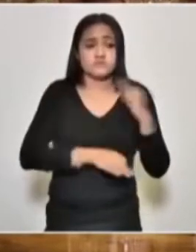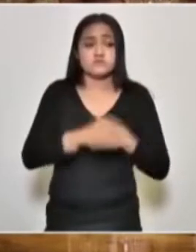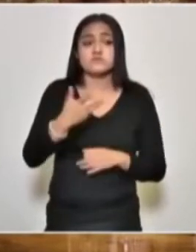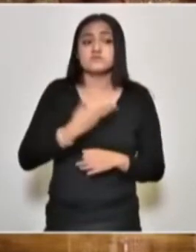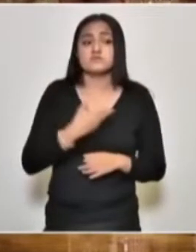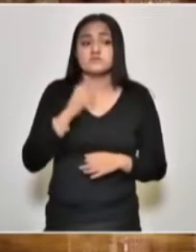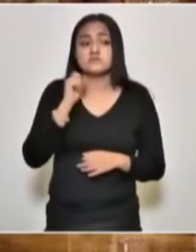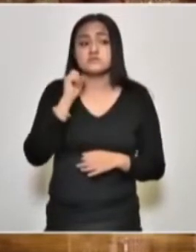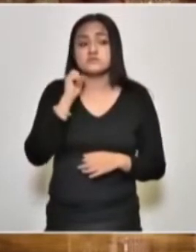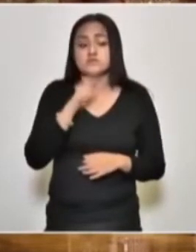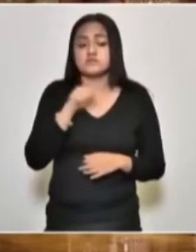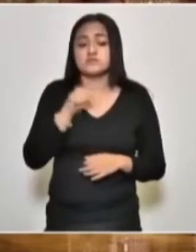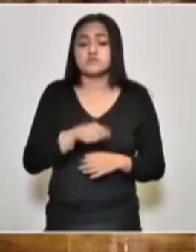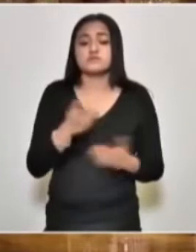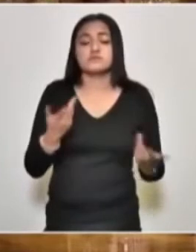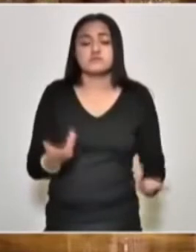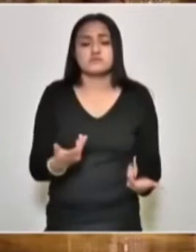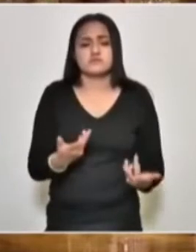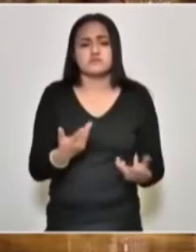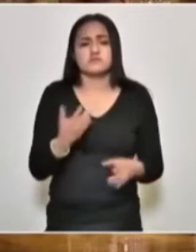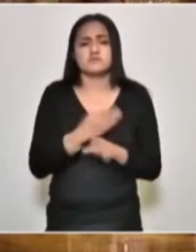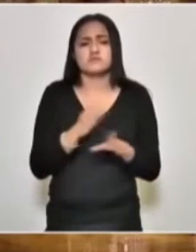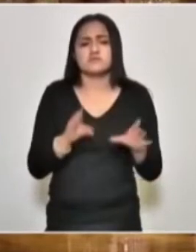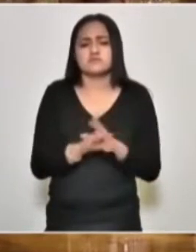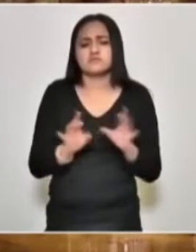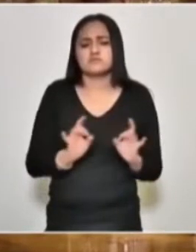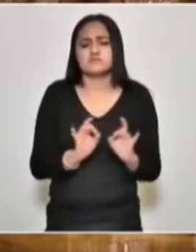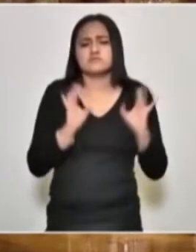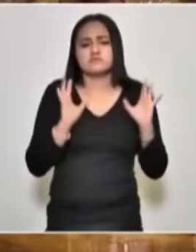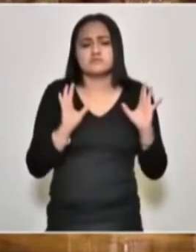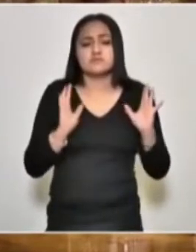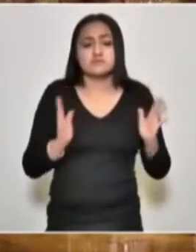llevan asuntos delicados.